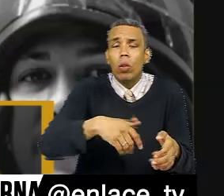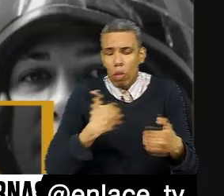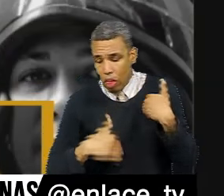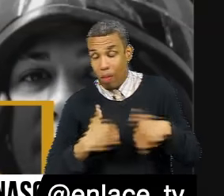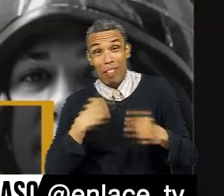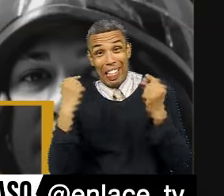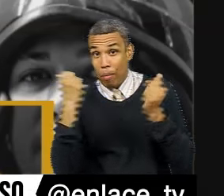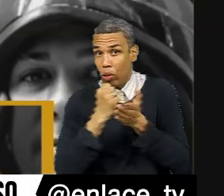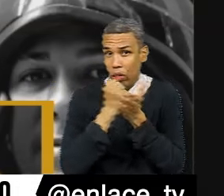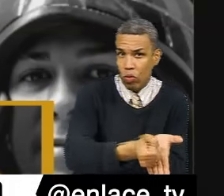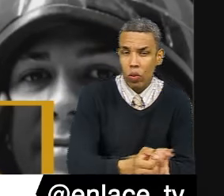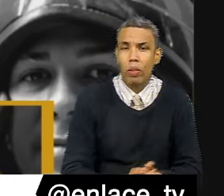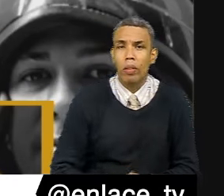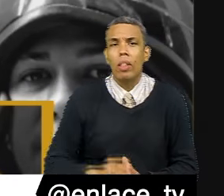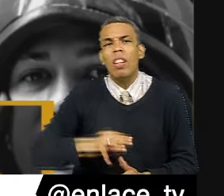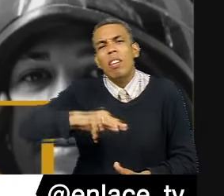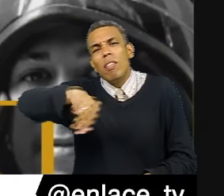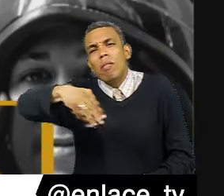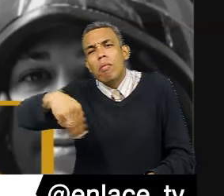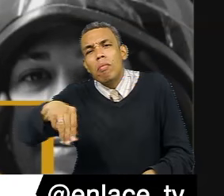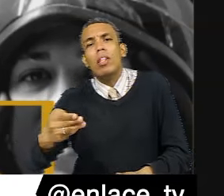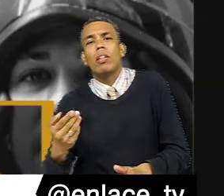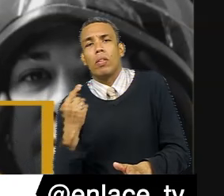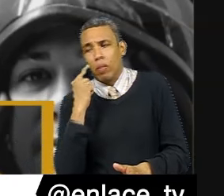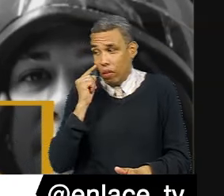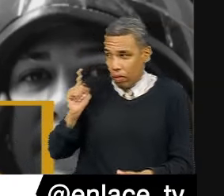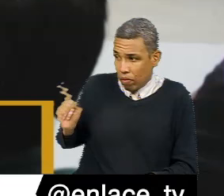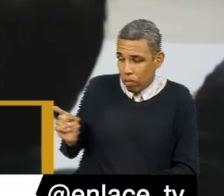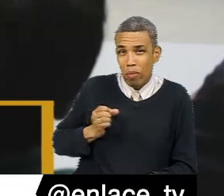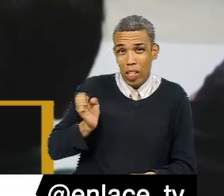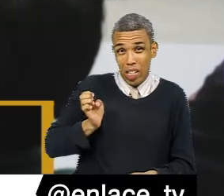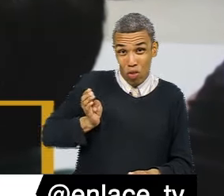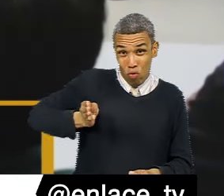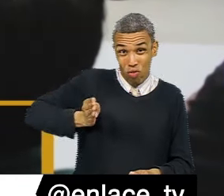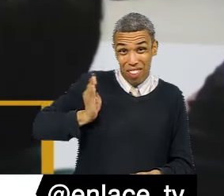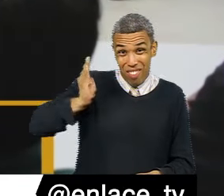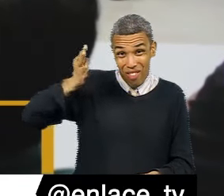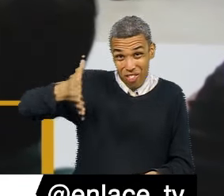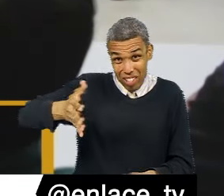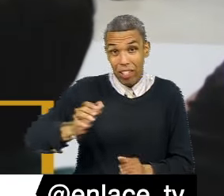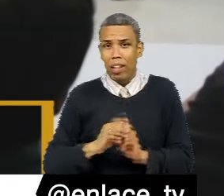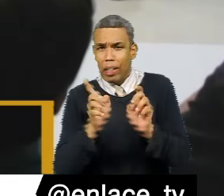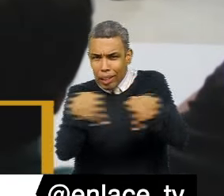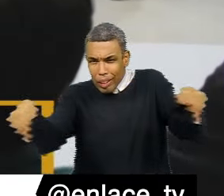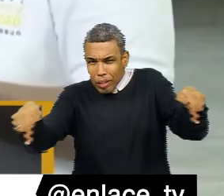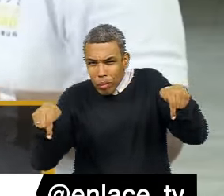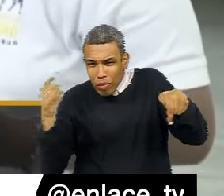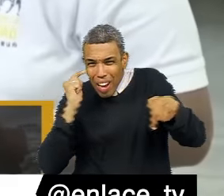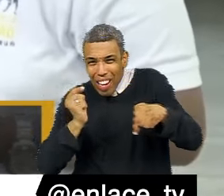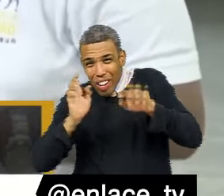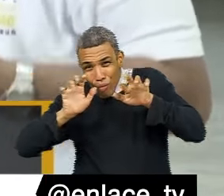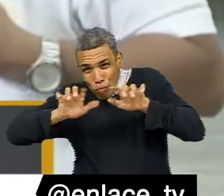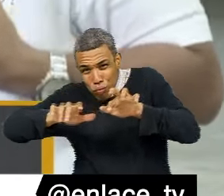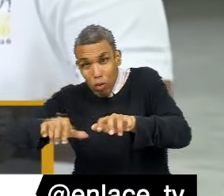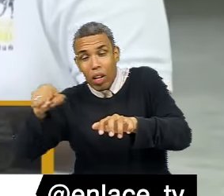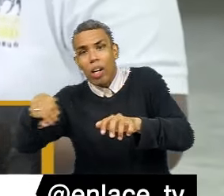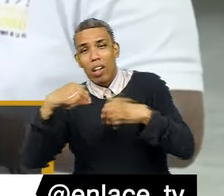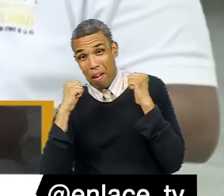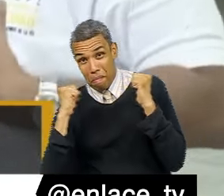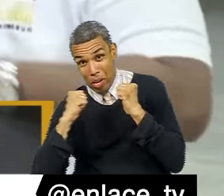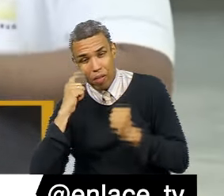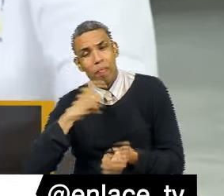estarán reunidos este miércoles en el Salón Cusiana del Club Infantas, en el primer gran encuentro por la movilidad y seguridad vial